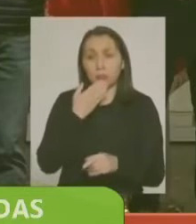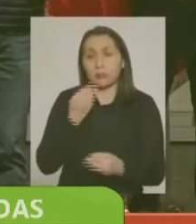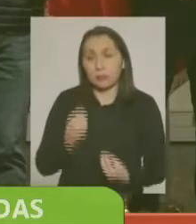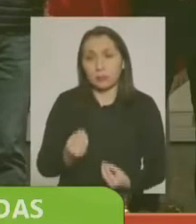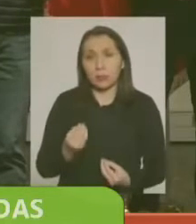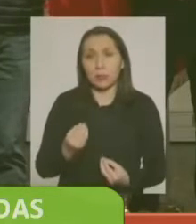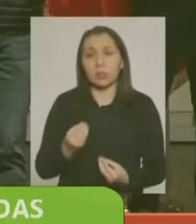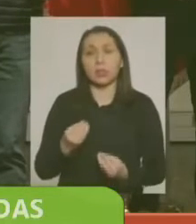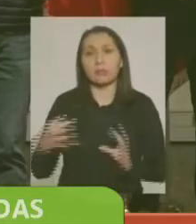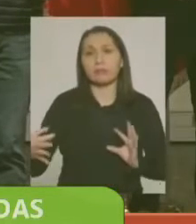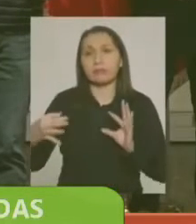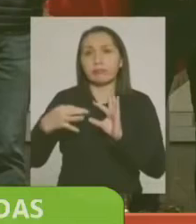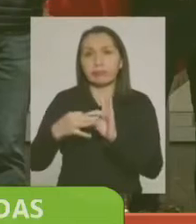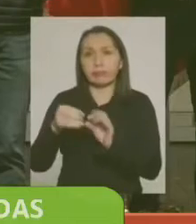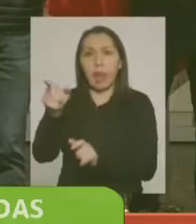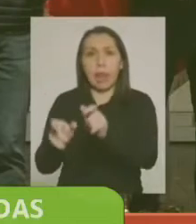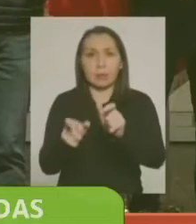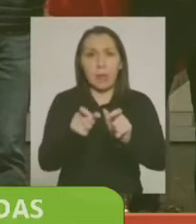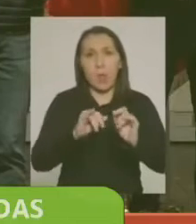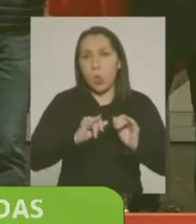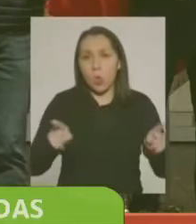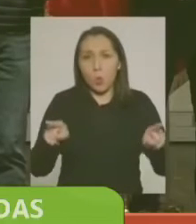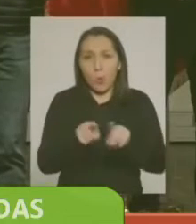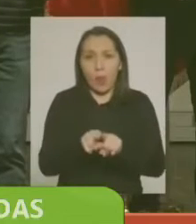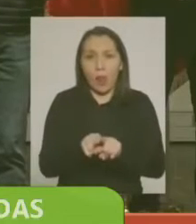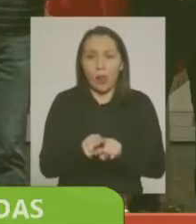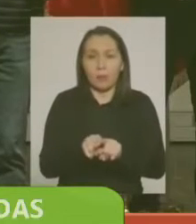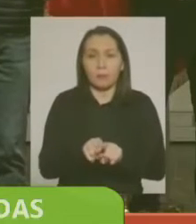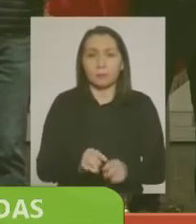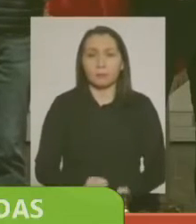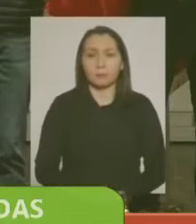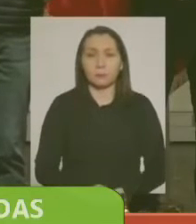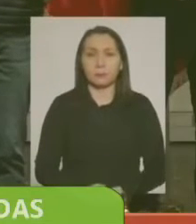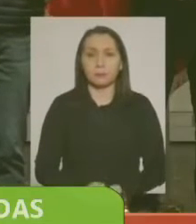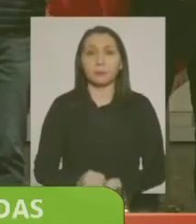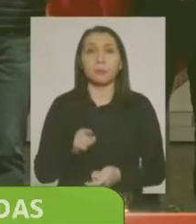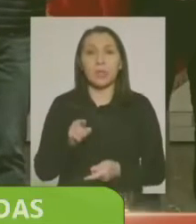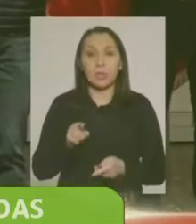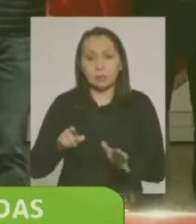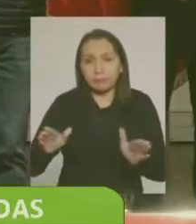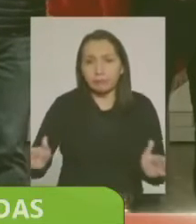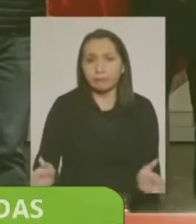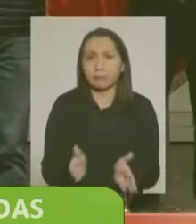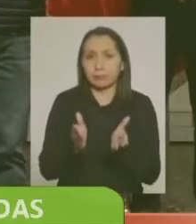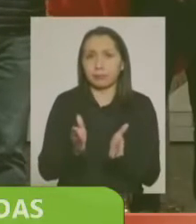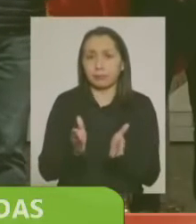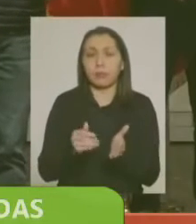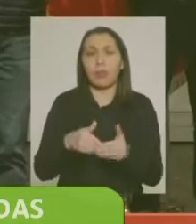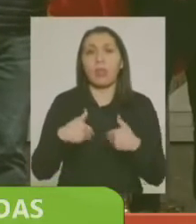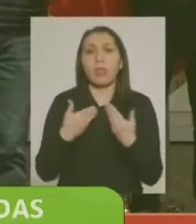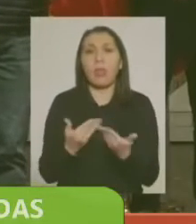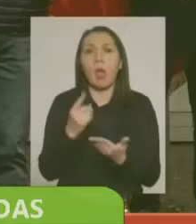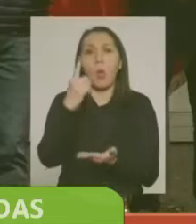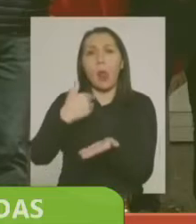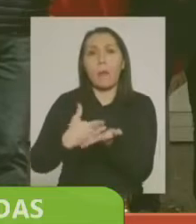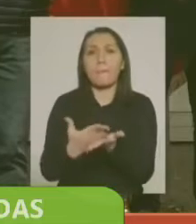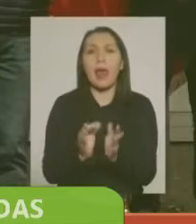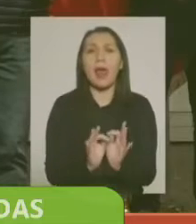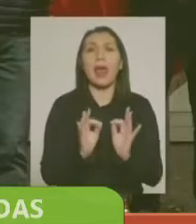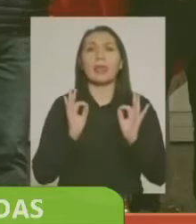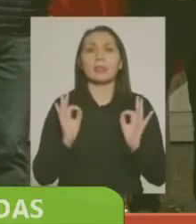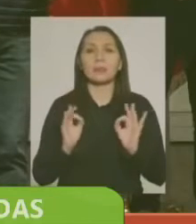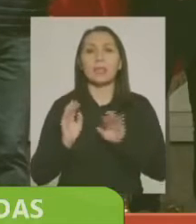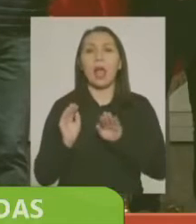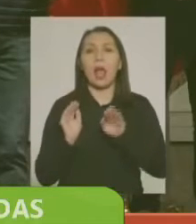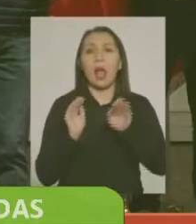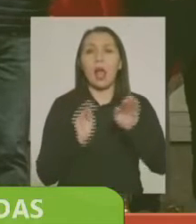de gracia, ¿ya? Eso significa que recién el 2022 va a empezar a hacerse devolución del préstamo y se hace en porcentajes bastante